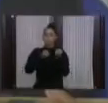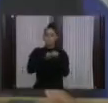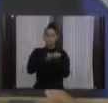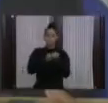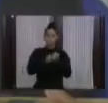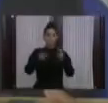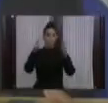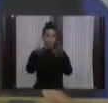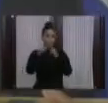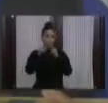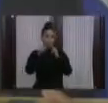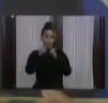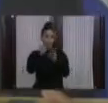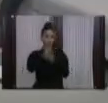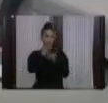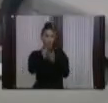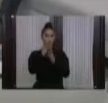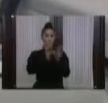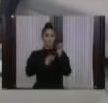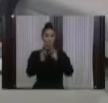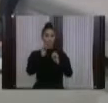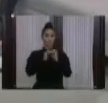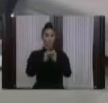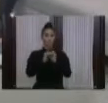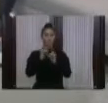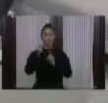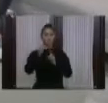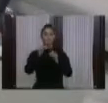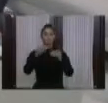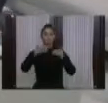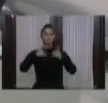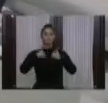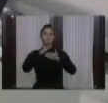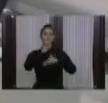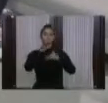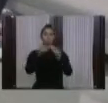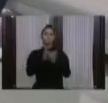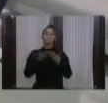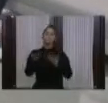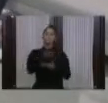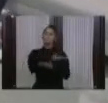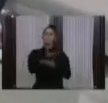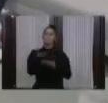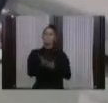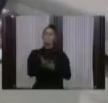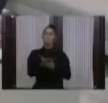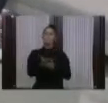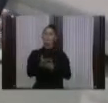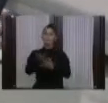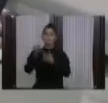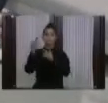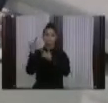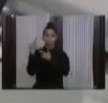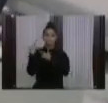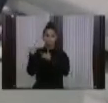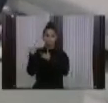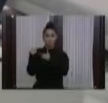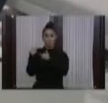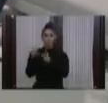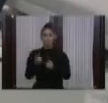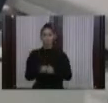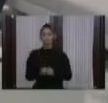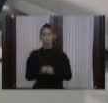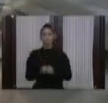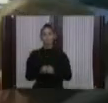otras que compramos hace menos de un año porque se dañó y voy a comprar otra inmediatamente y esta la manejamos